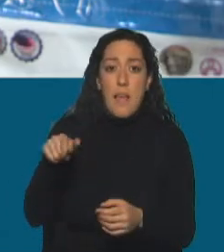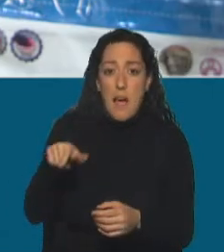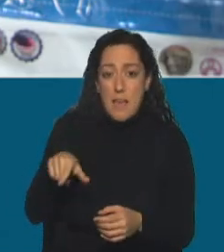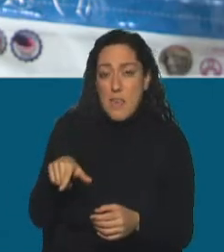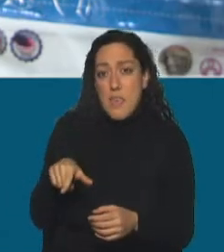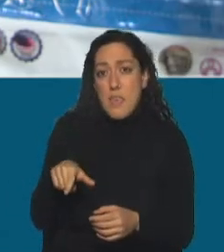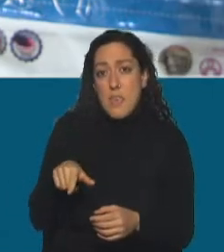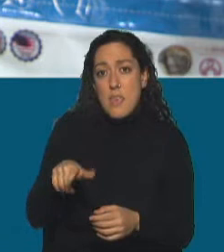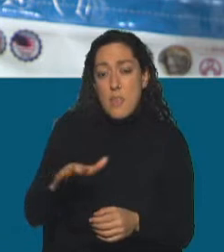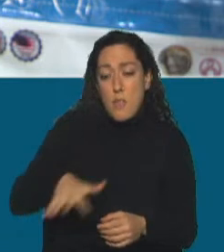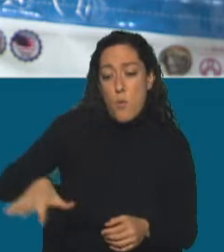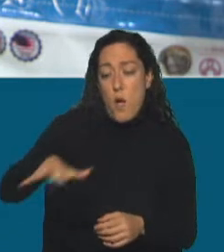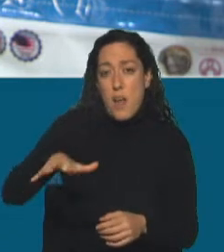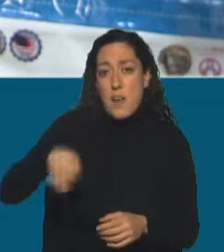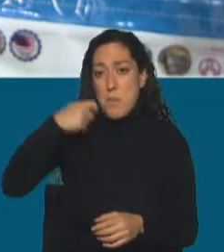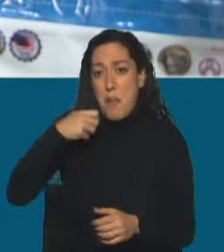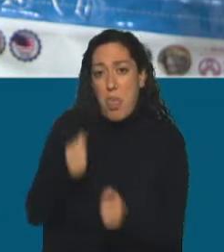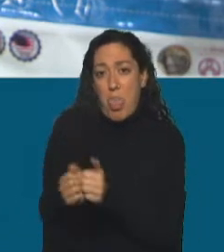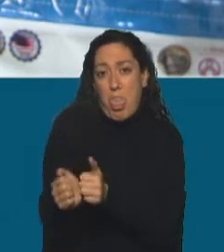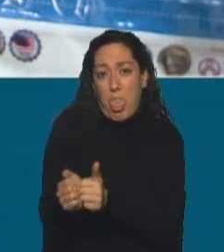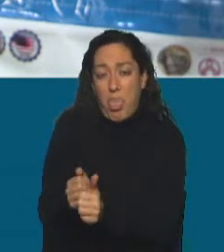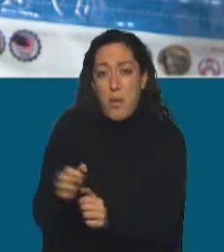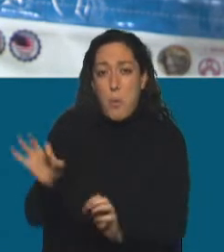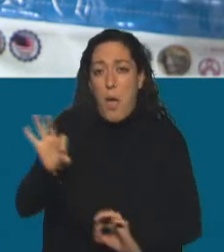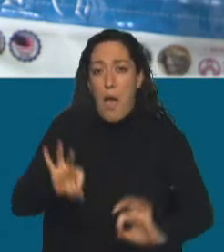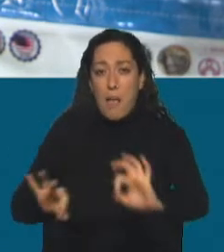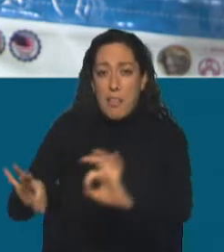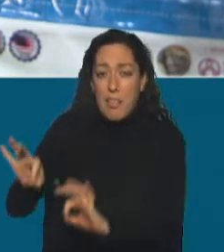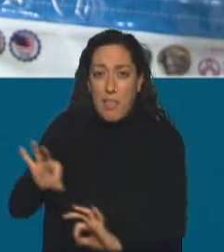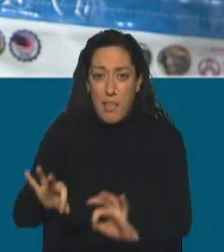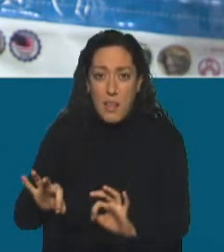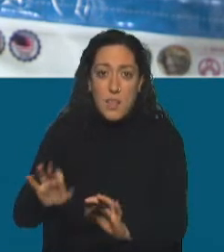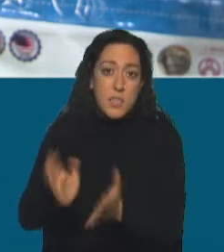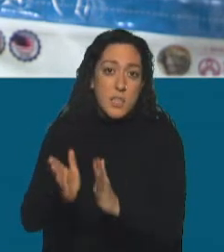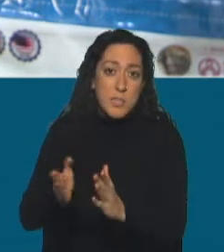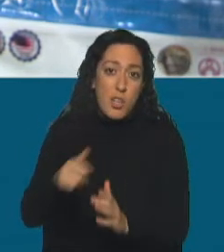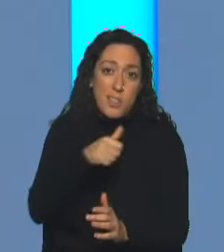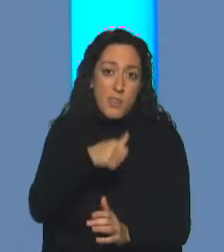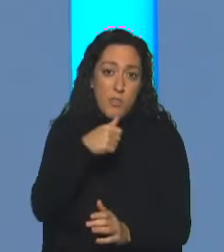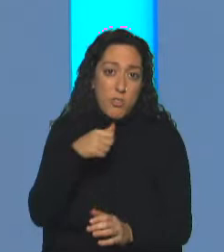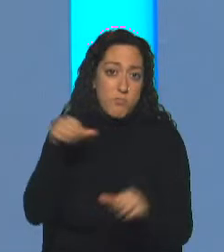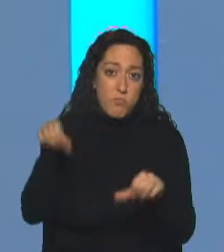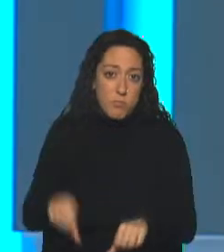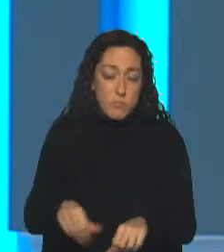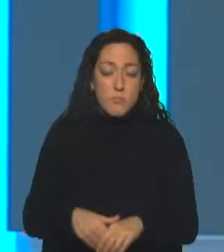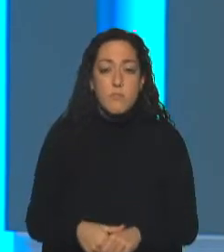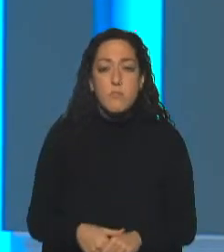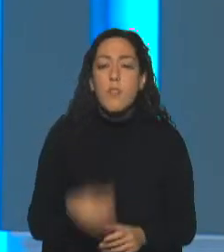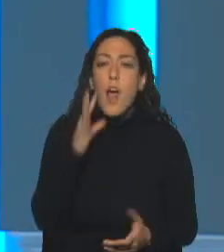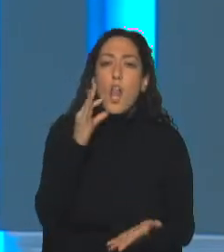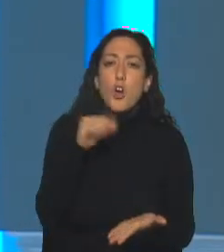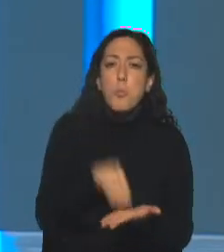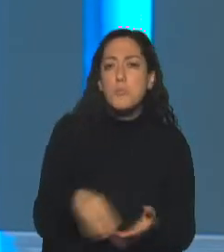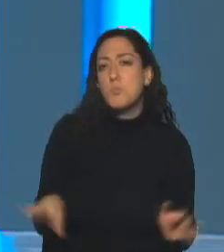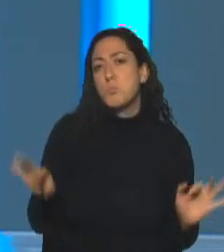generan muchas bacterias que terminan siendo resistentes a los tratamientos con antibióticos algo más no era no